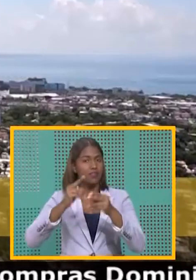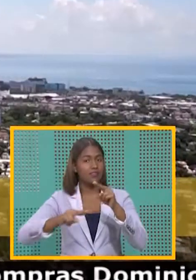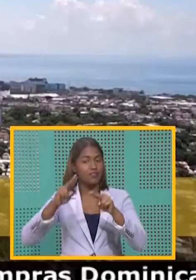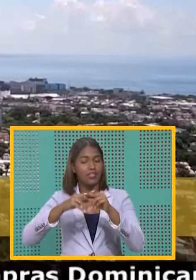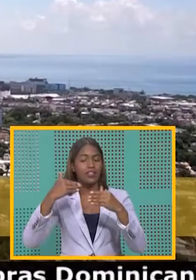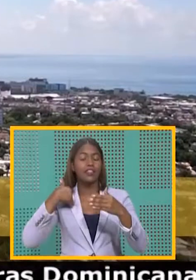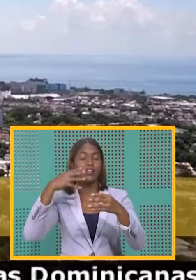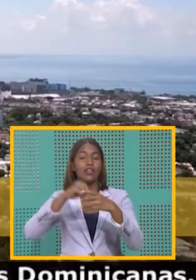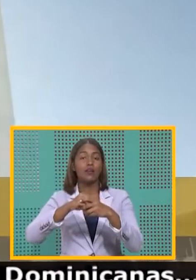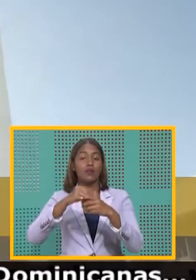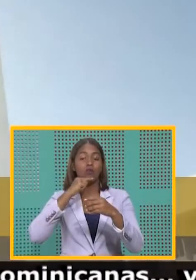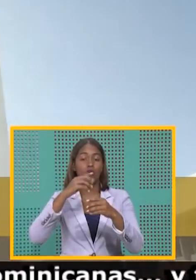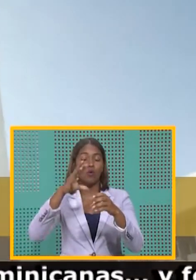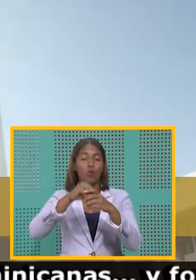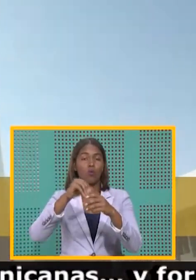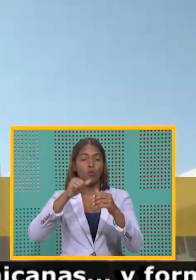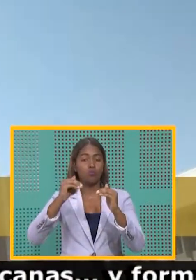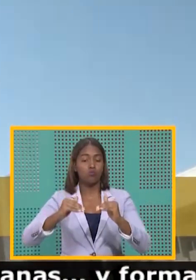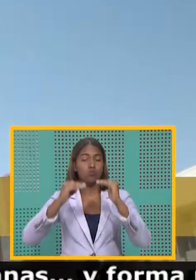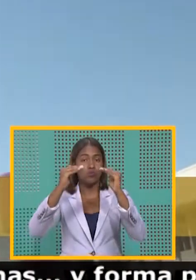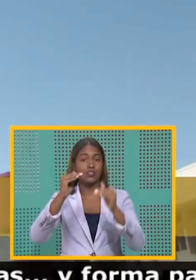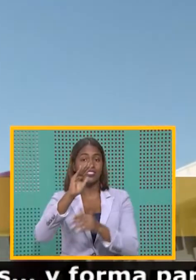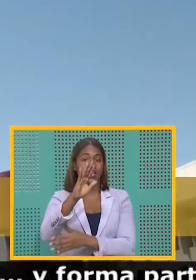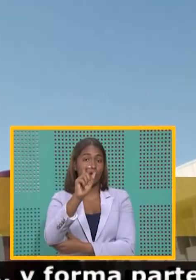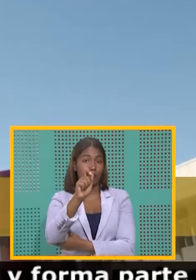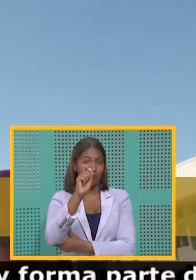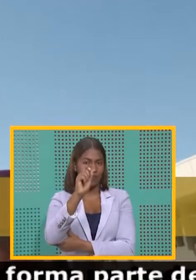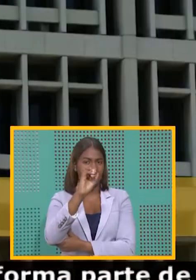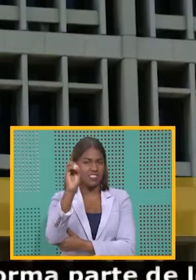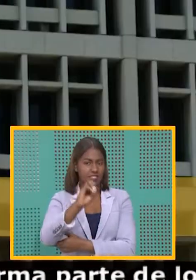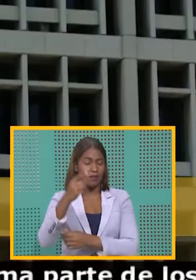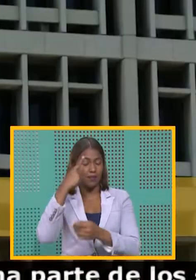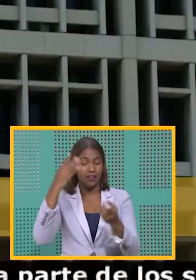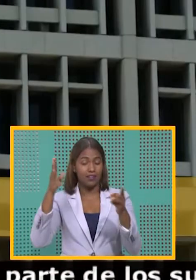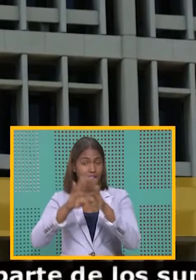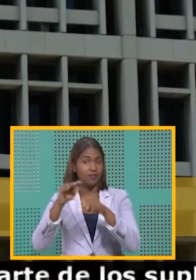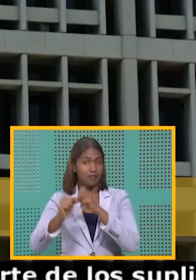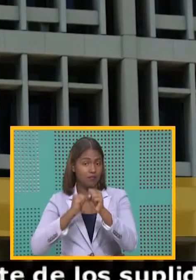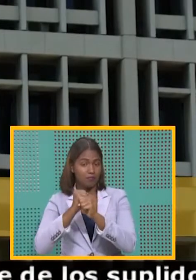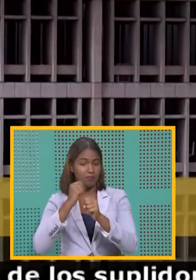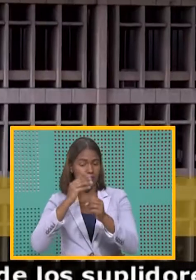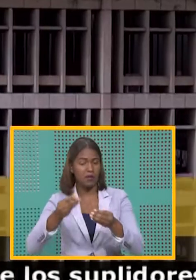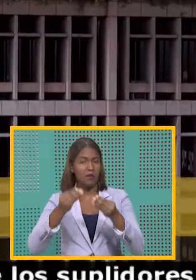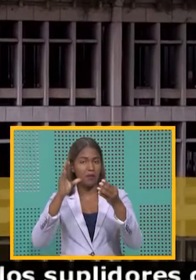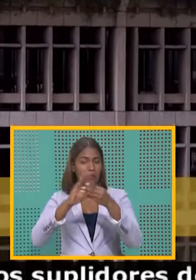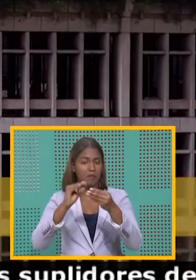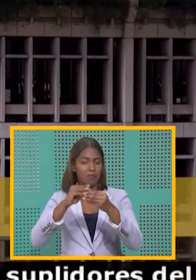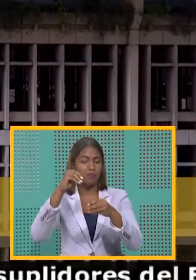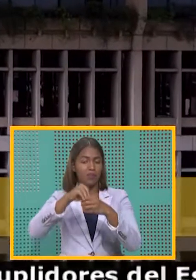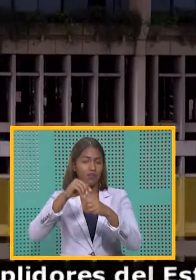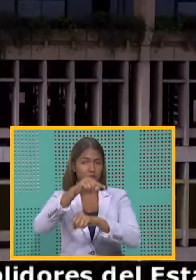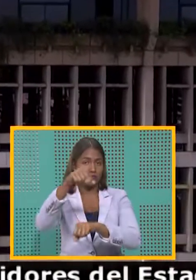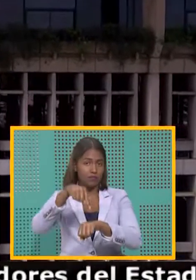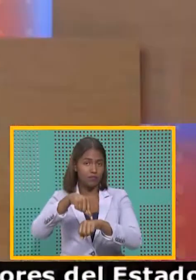ubique en torno a un potencial de 5% para el cierre de año, según apuntó el Banco Central.